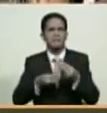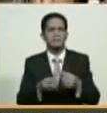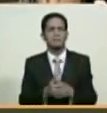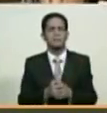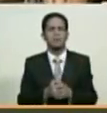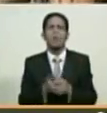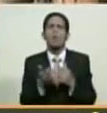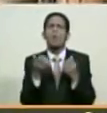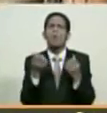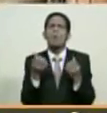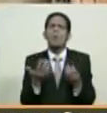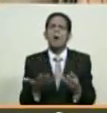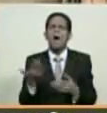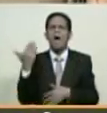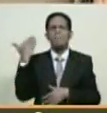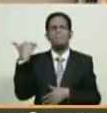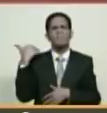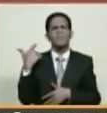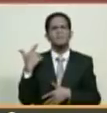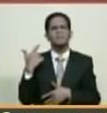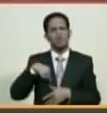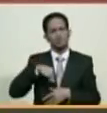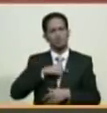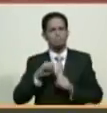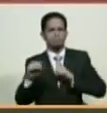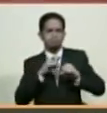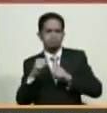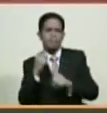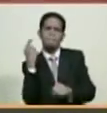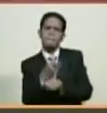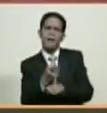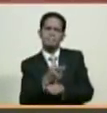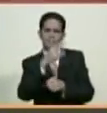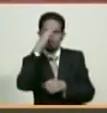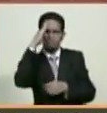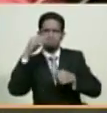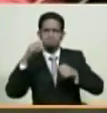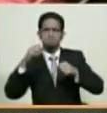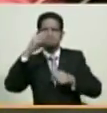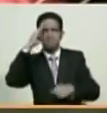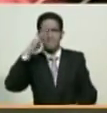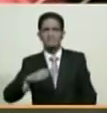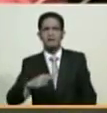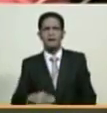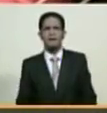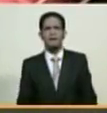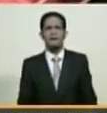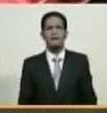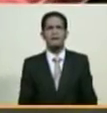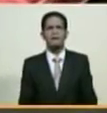¿Cuándo hemos movilizado tropas para que las personas que